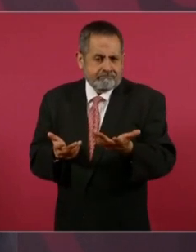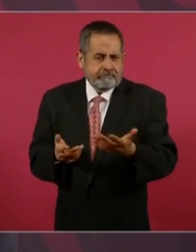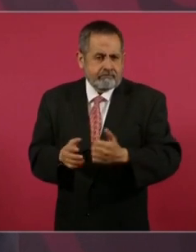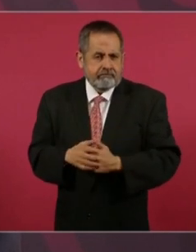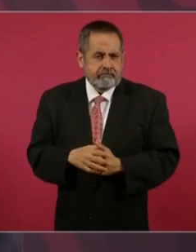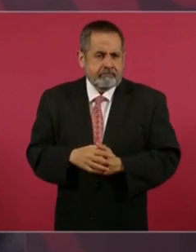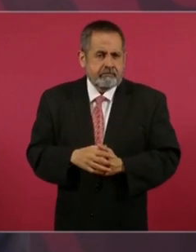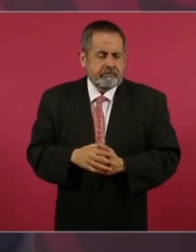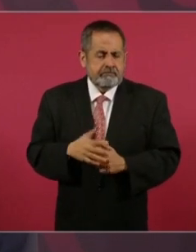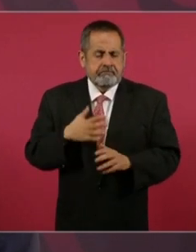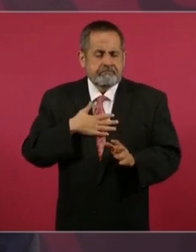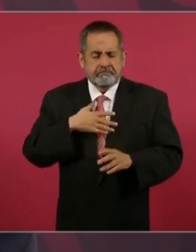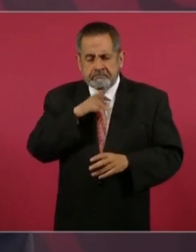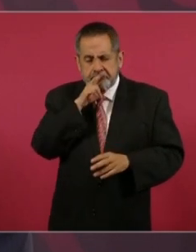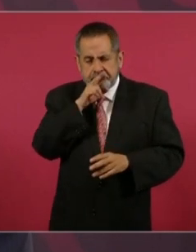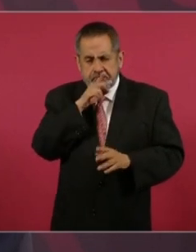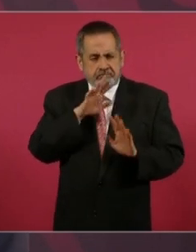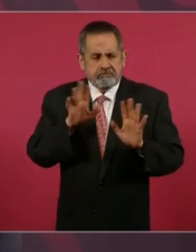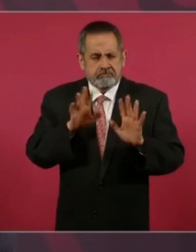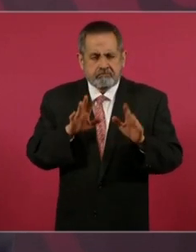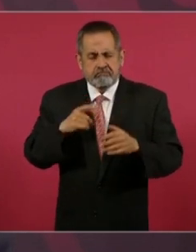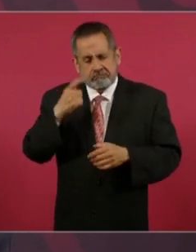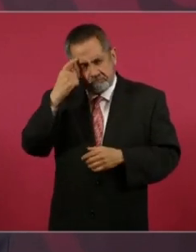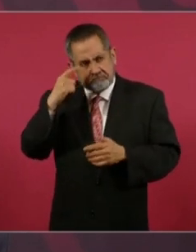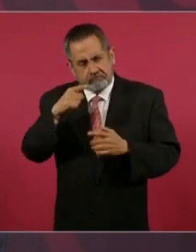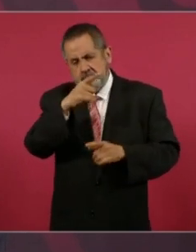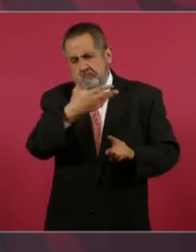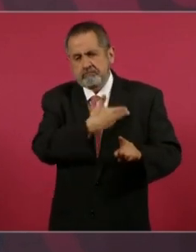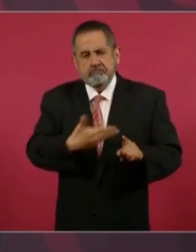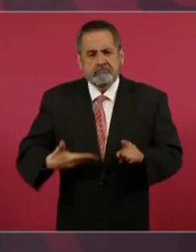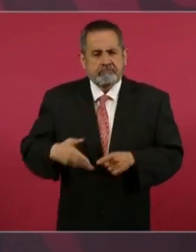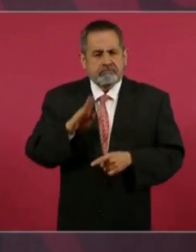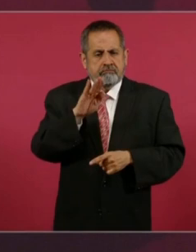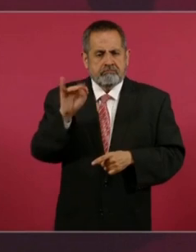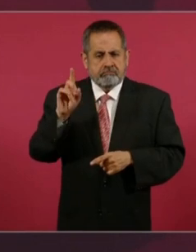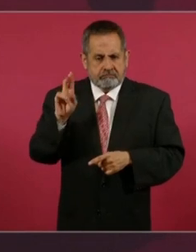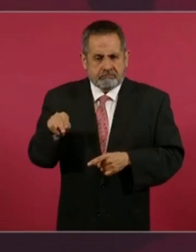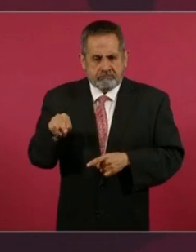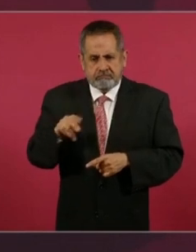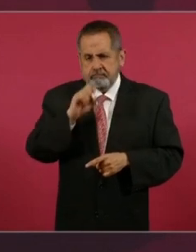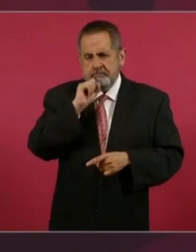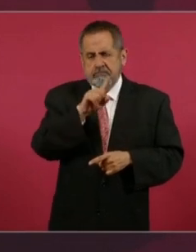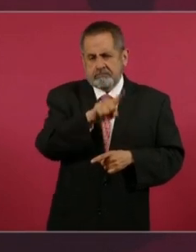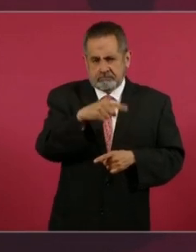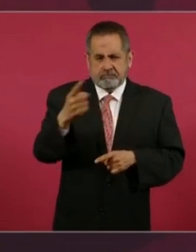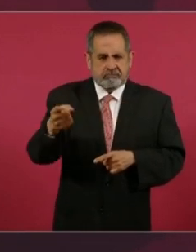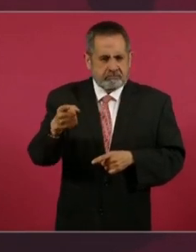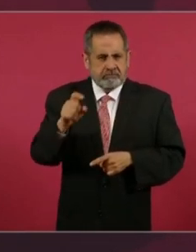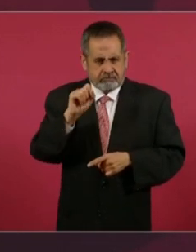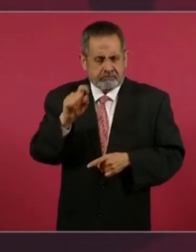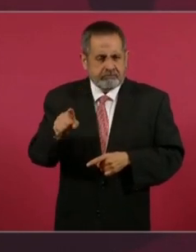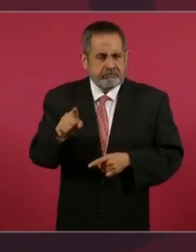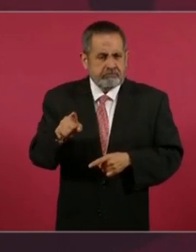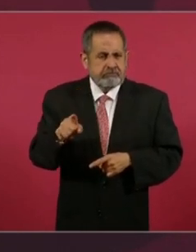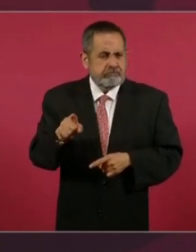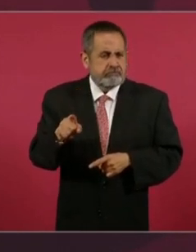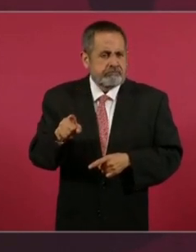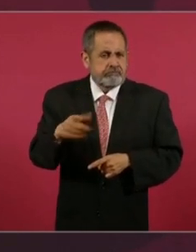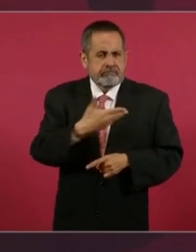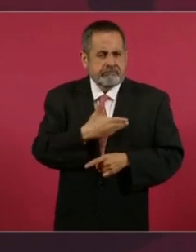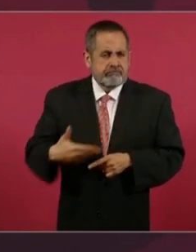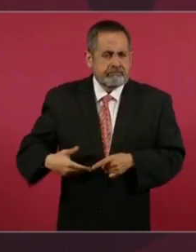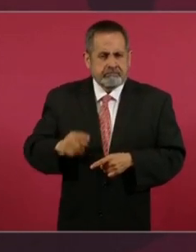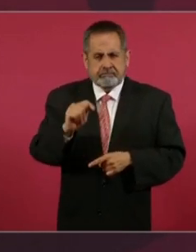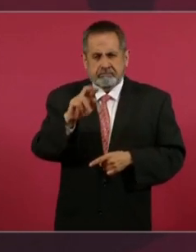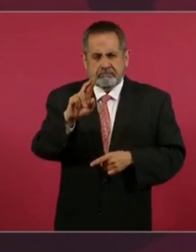No me preocupa porque el presidente Biden, incluso el presidente